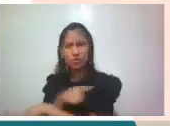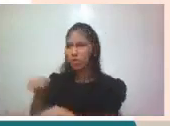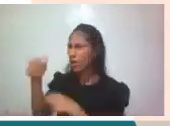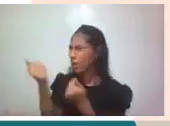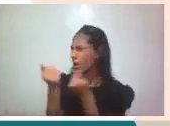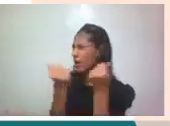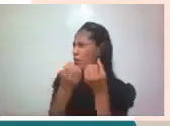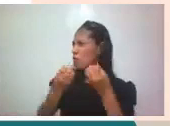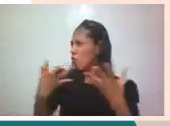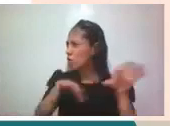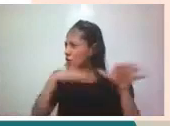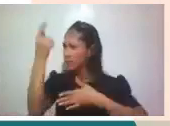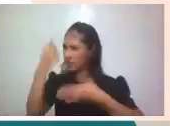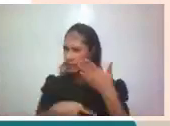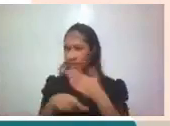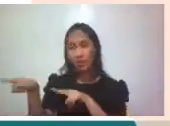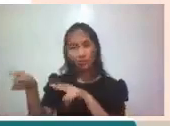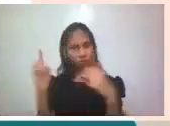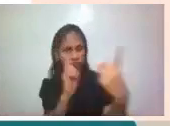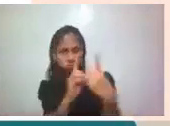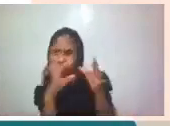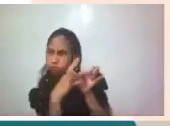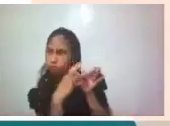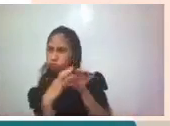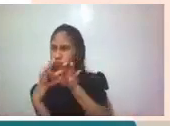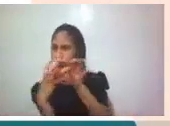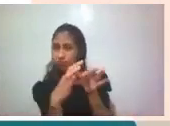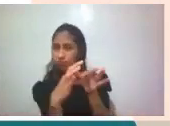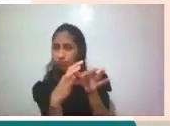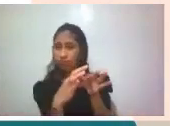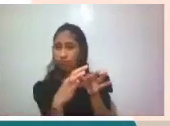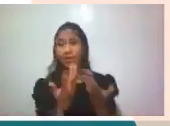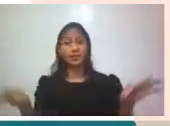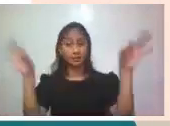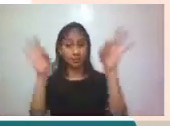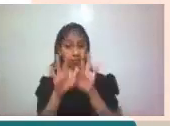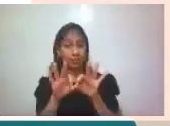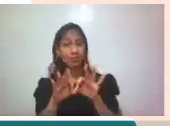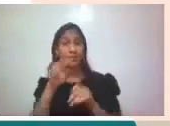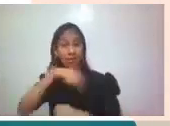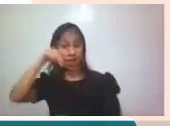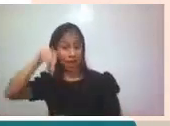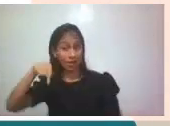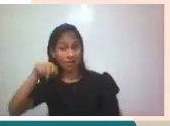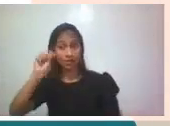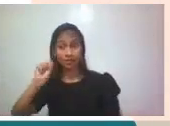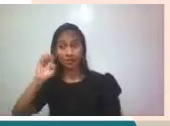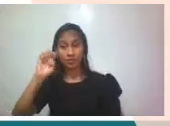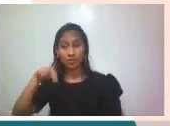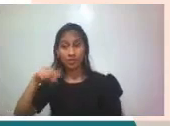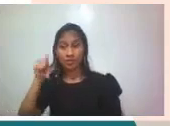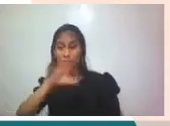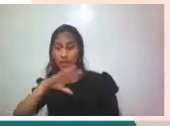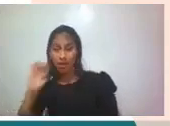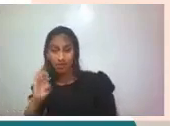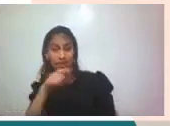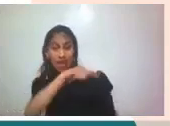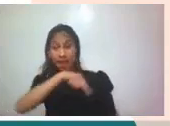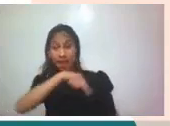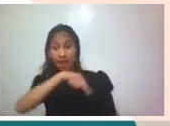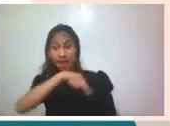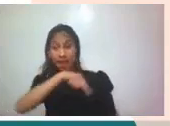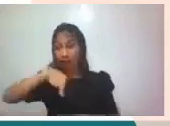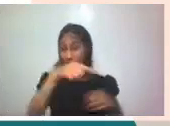ambiental. Y sabemos que para poder generar esa confianza hay que informar correctamente a la población. Y en un